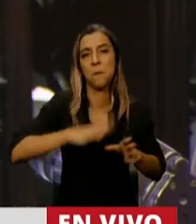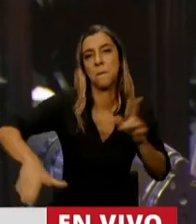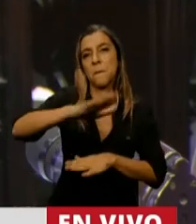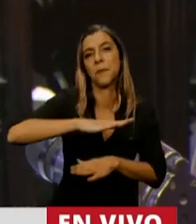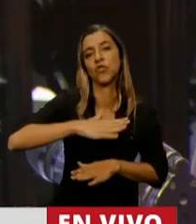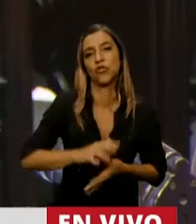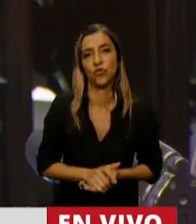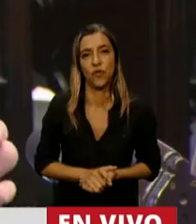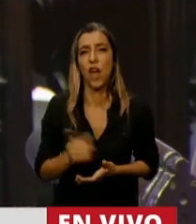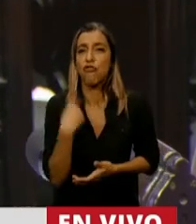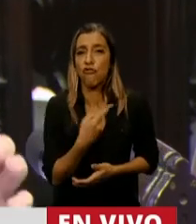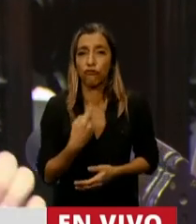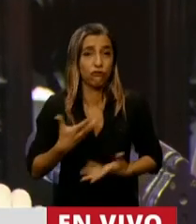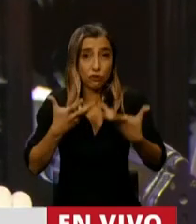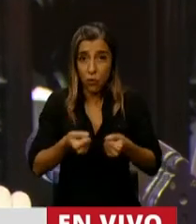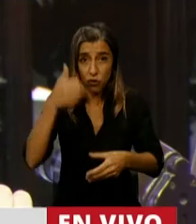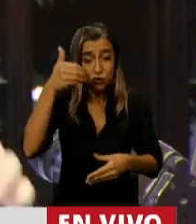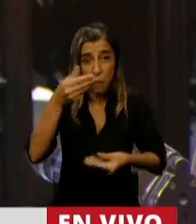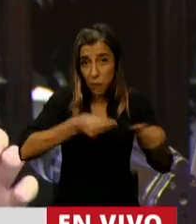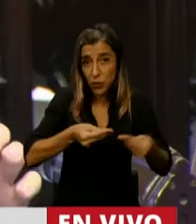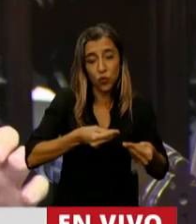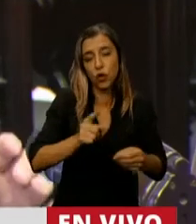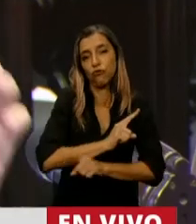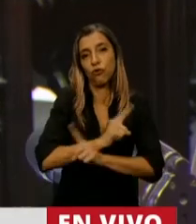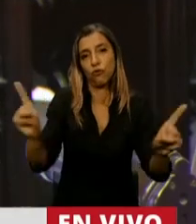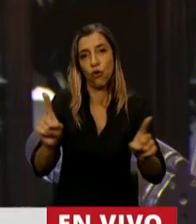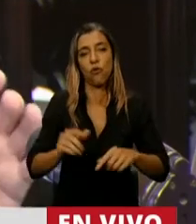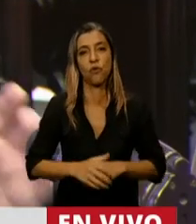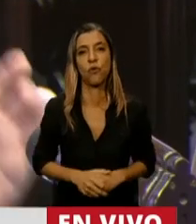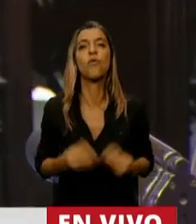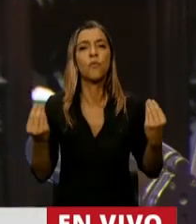este presupuesto. Mientras tanto, el pueblo